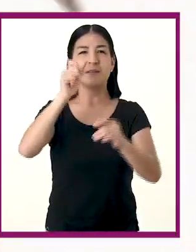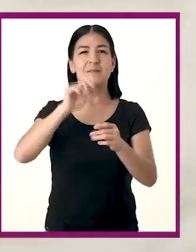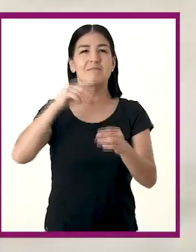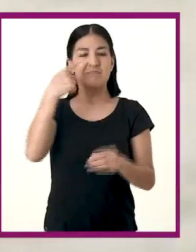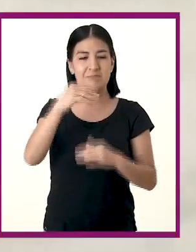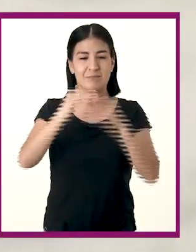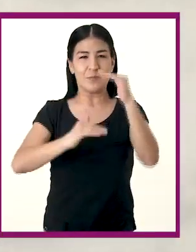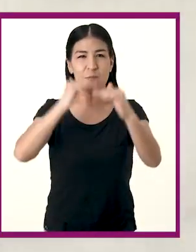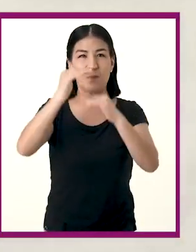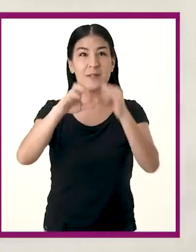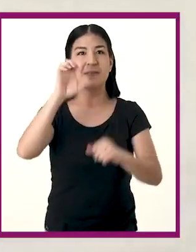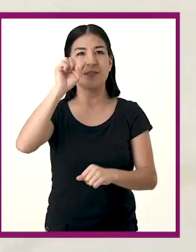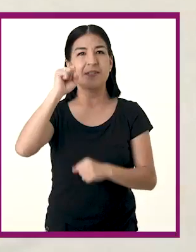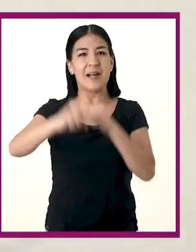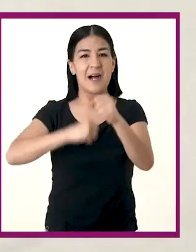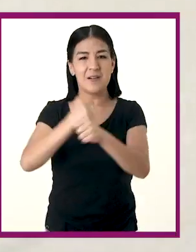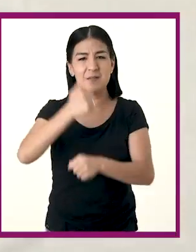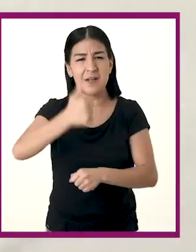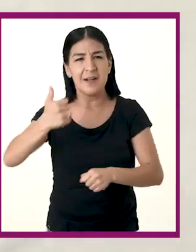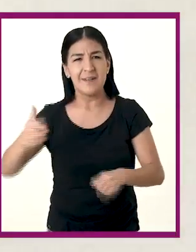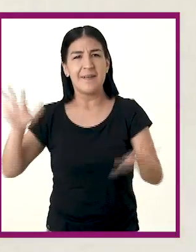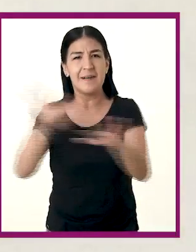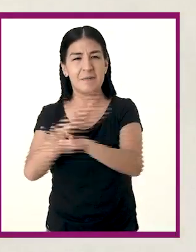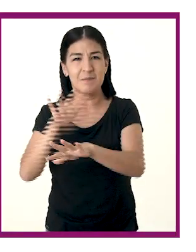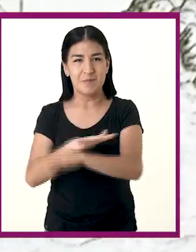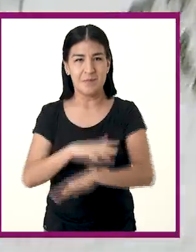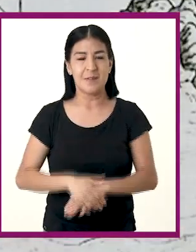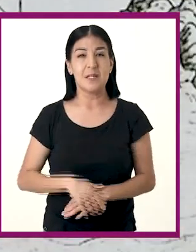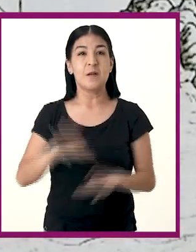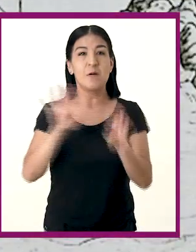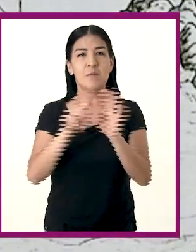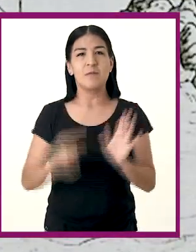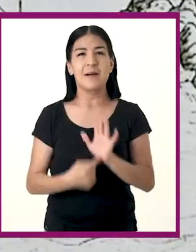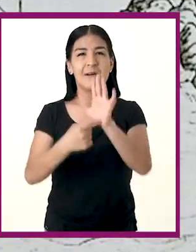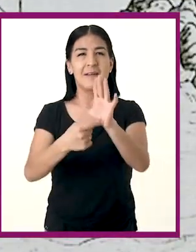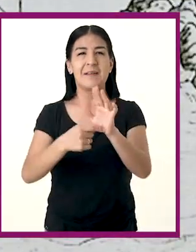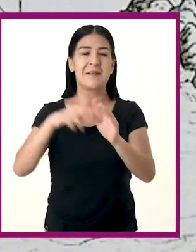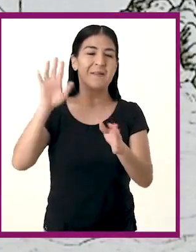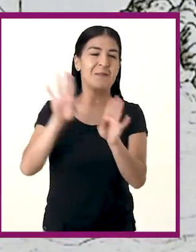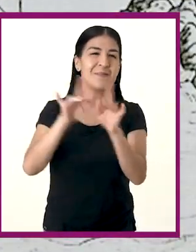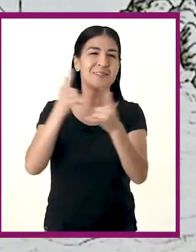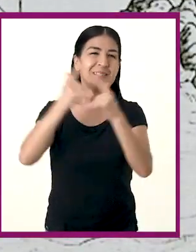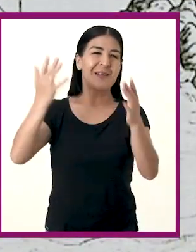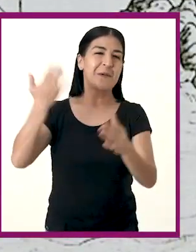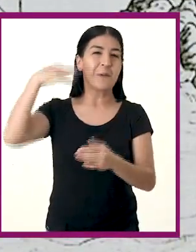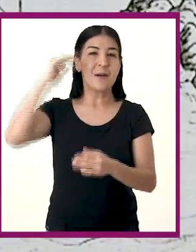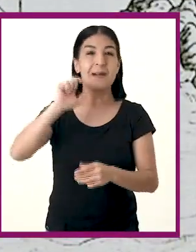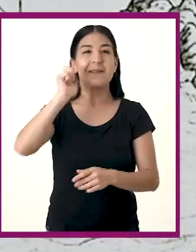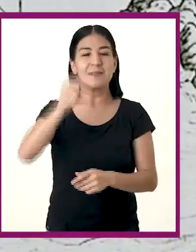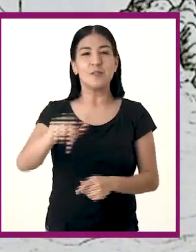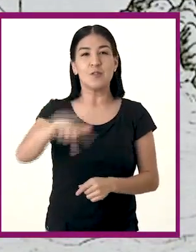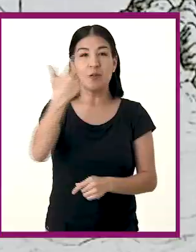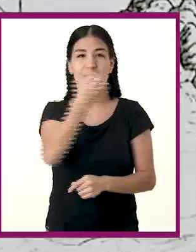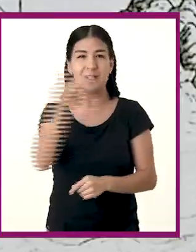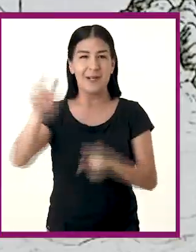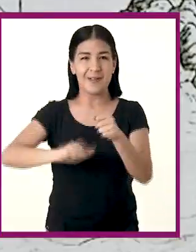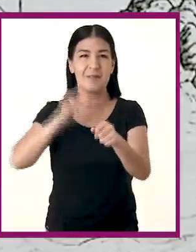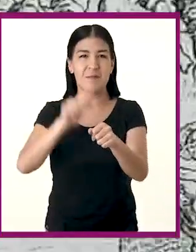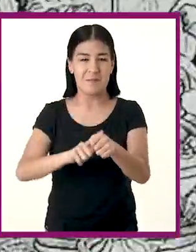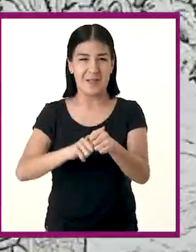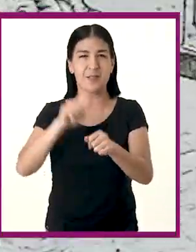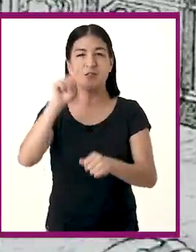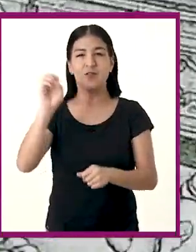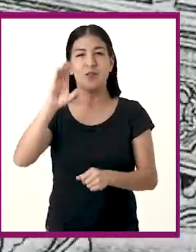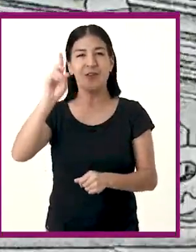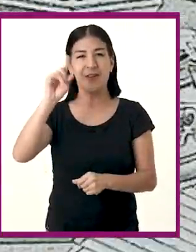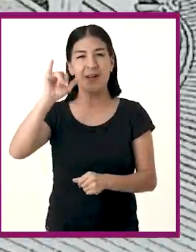de un ciclo que ocurre cada 60 años. Existen varias leyendas que explican el origen de los 12 animales que conforman el